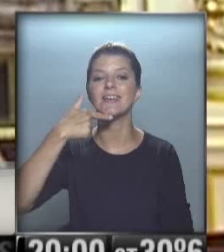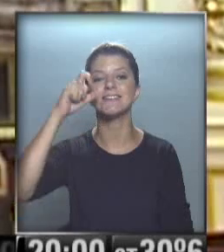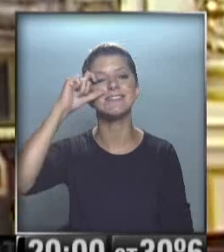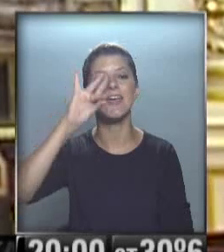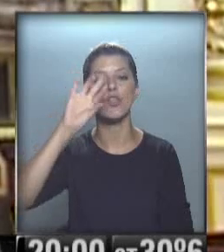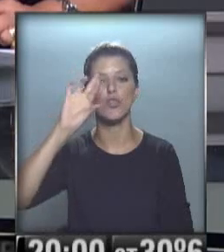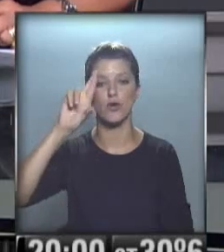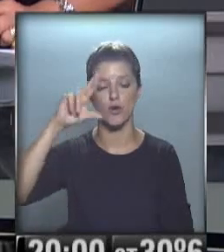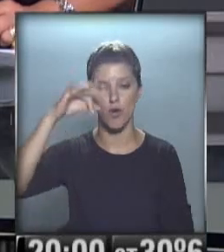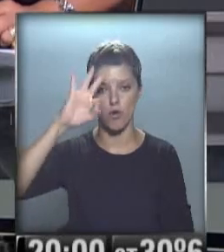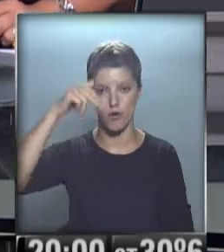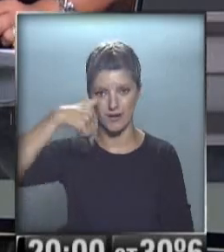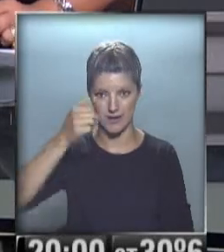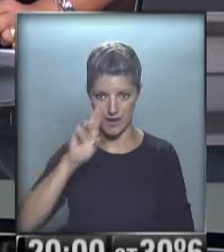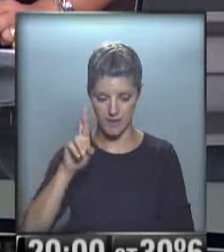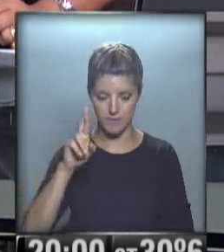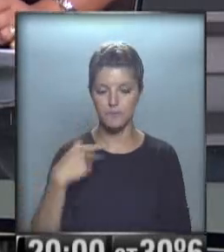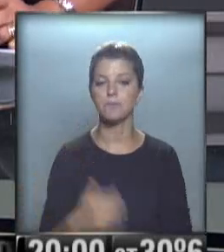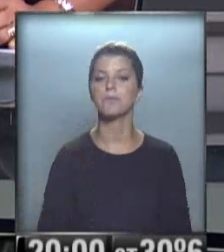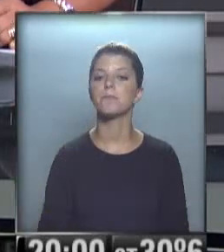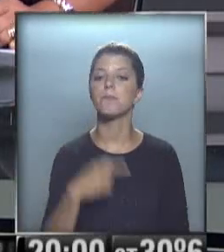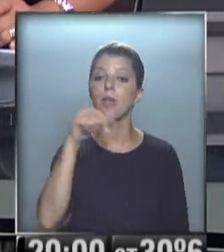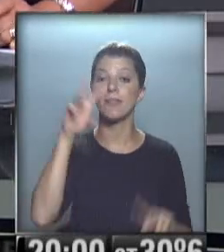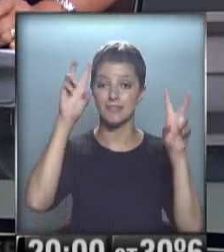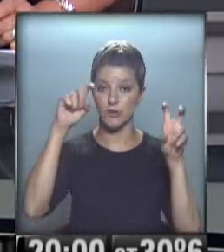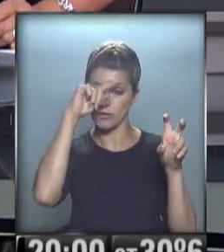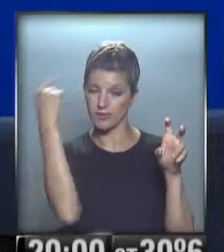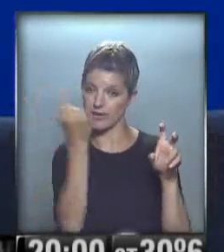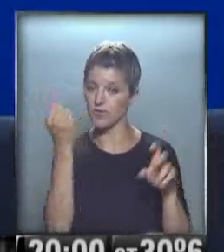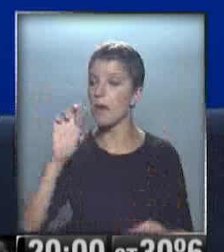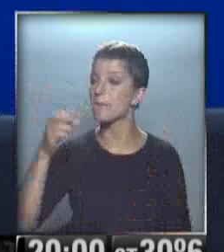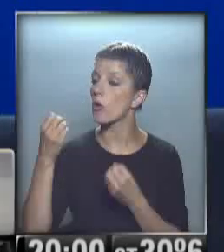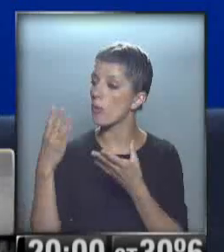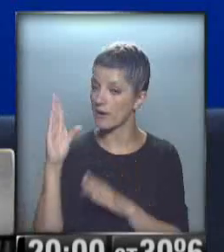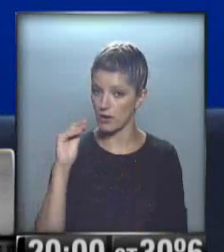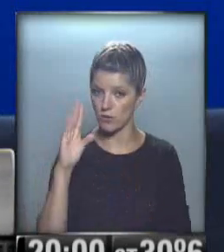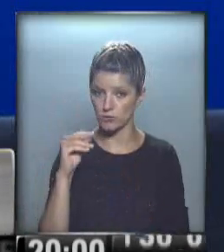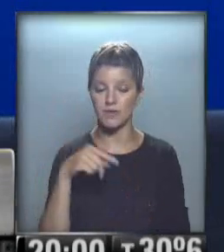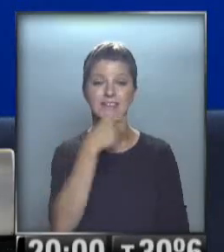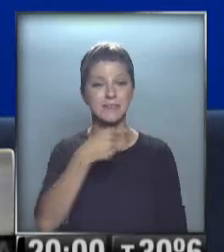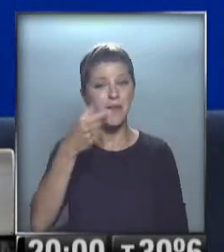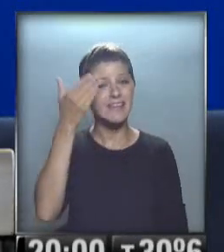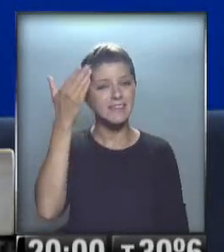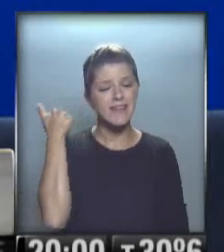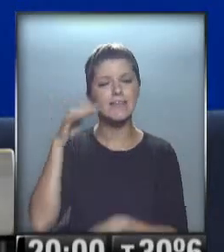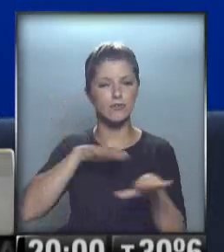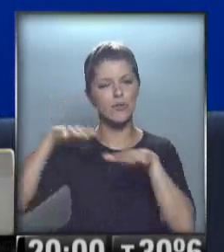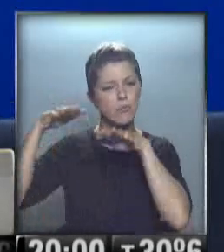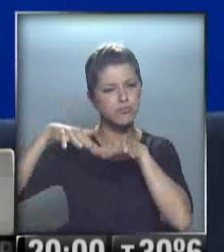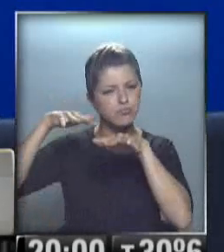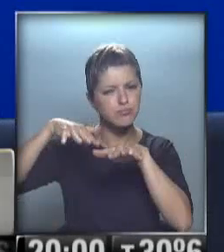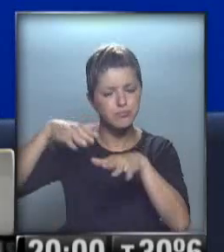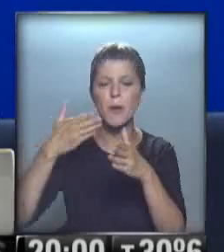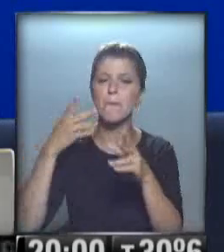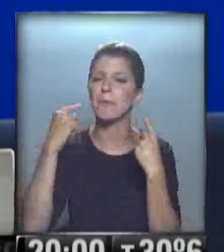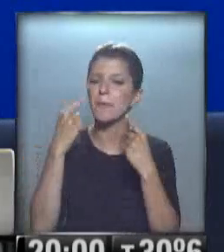instantes. Muy bien, el título internacional. Pedro, buenas noches. Hace semanas que hay manifestaciones en Tailandia que piden